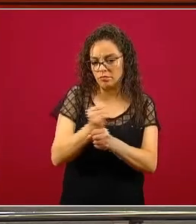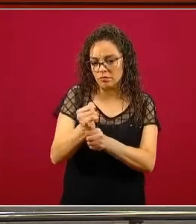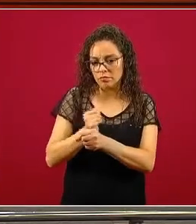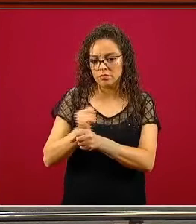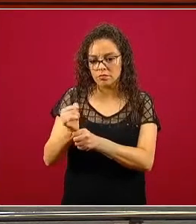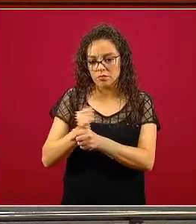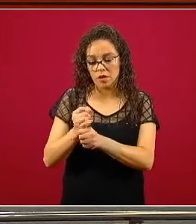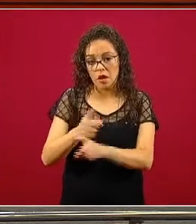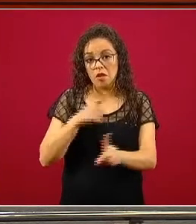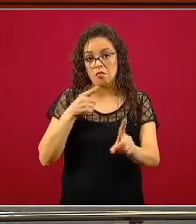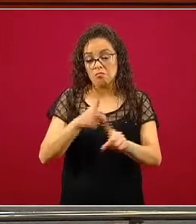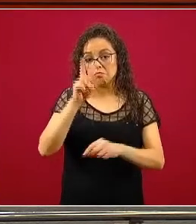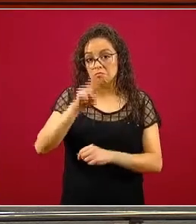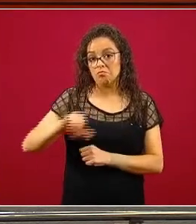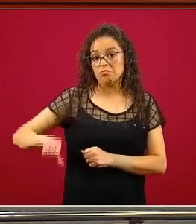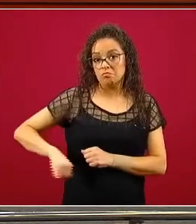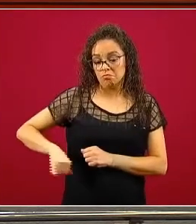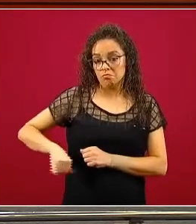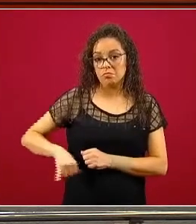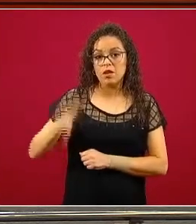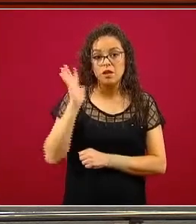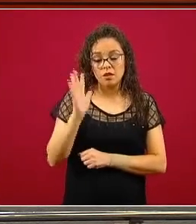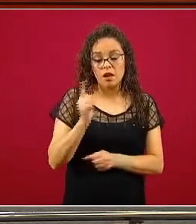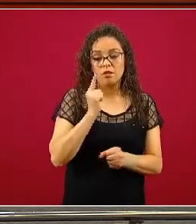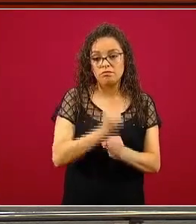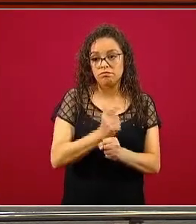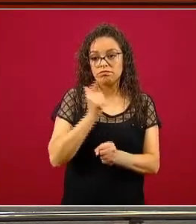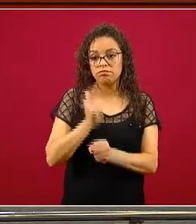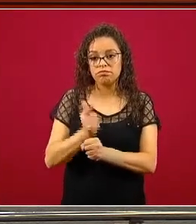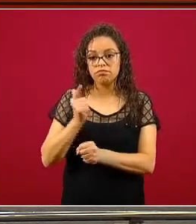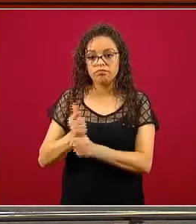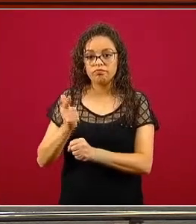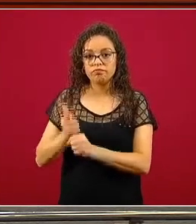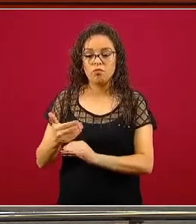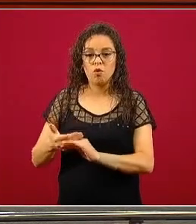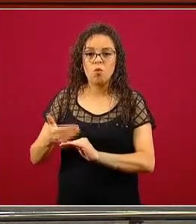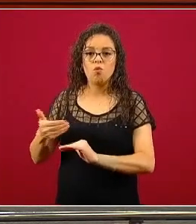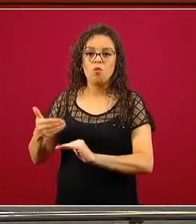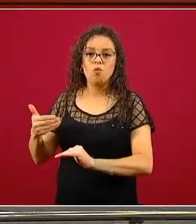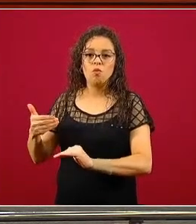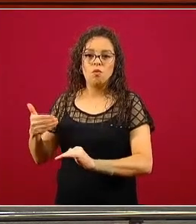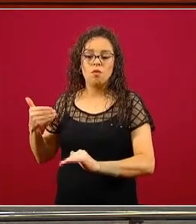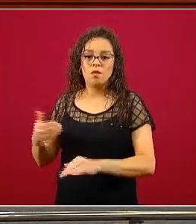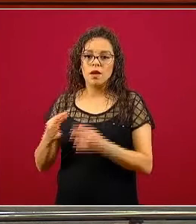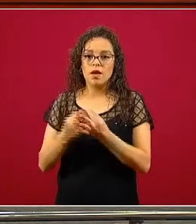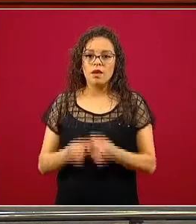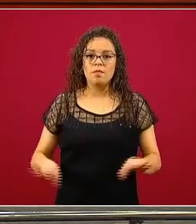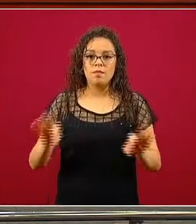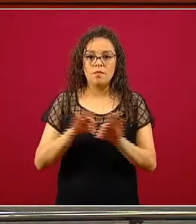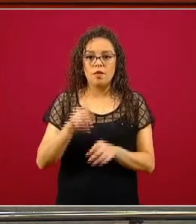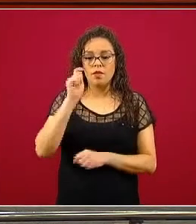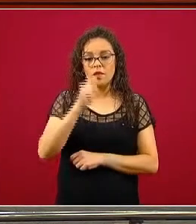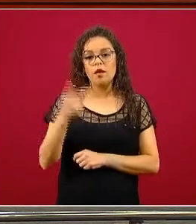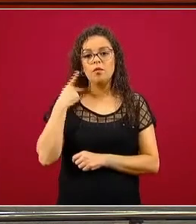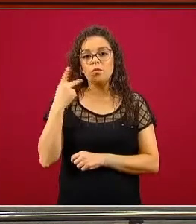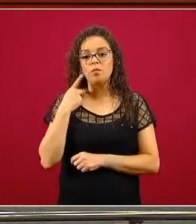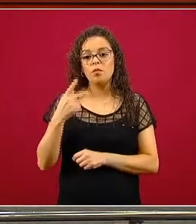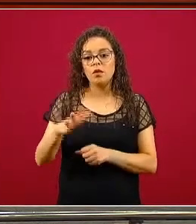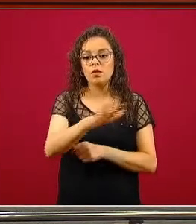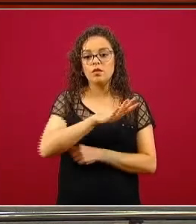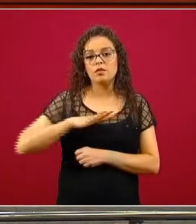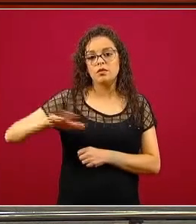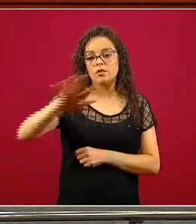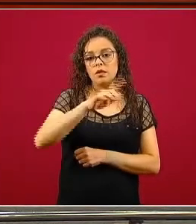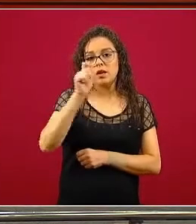ha identificado distintas rezagos muy importantes en las políticas públicas que tienen que ver con la